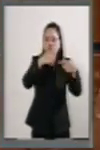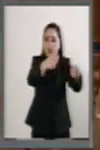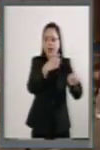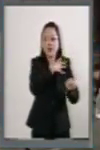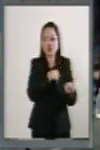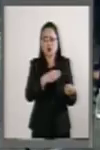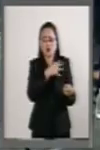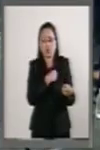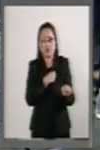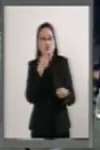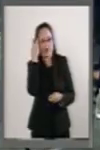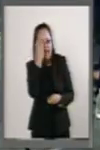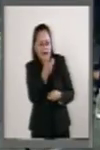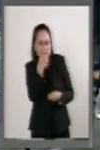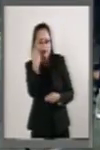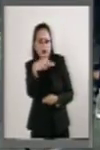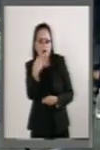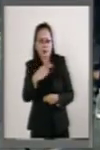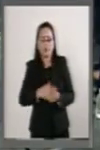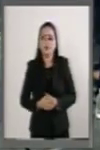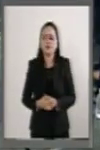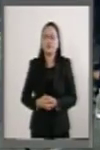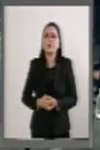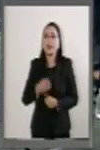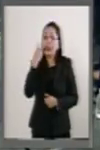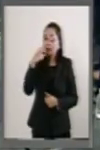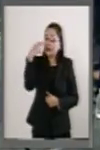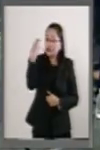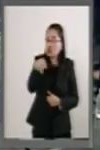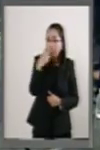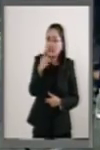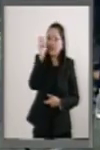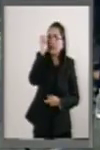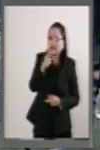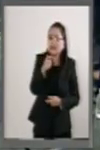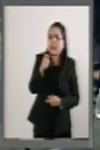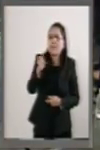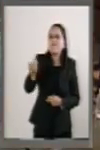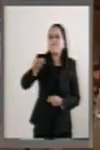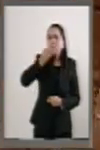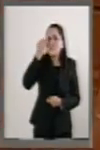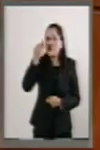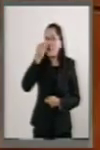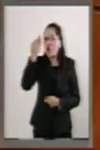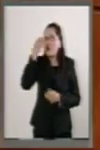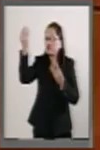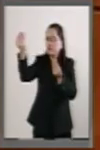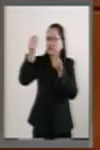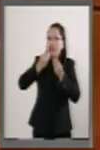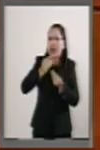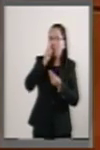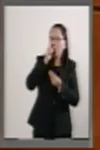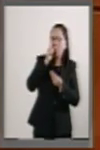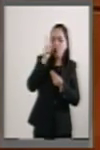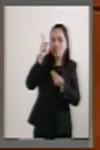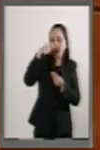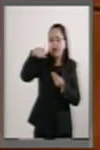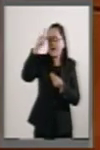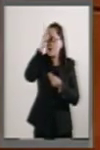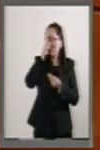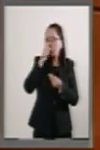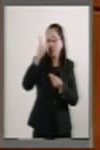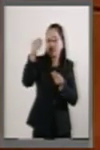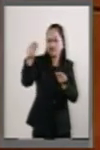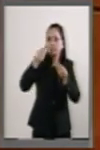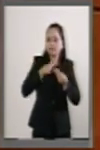Doni Sana. Doni Sana significa flor de luna. Esto es lo que significa este nombre,